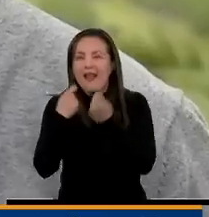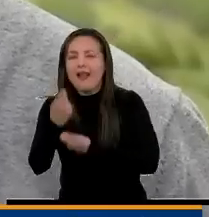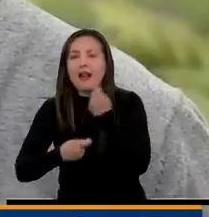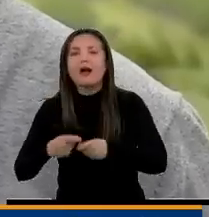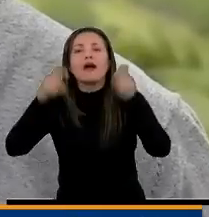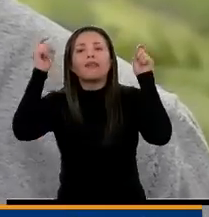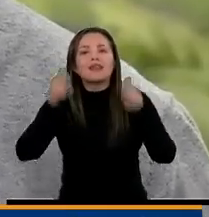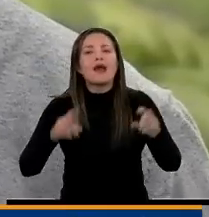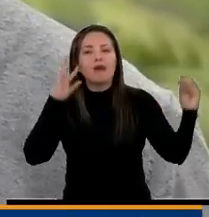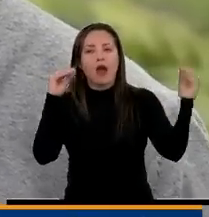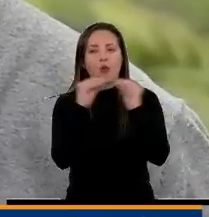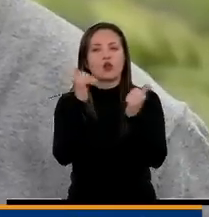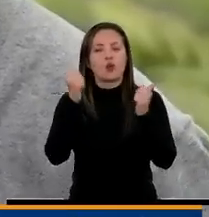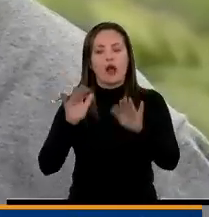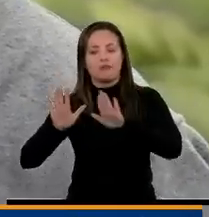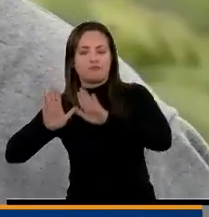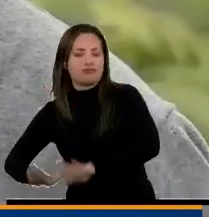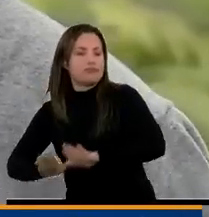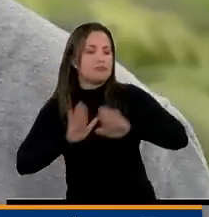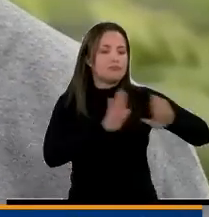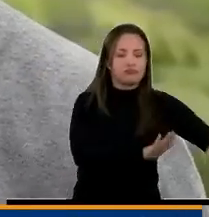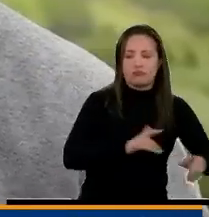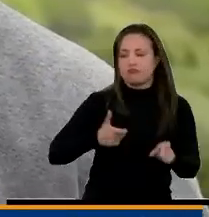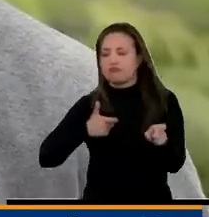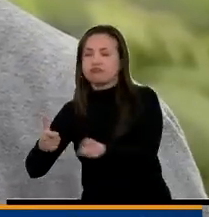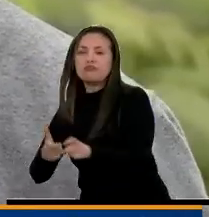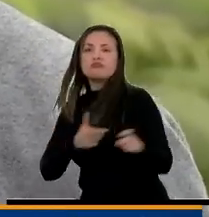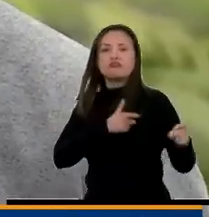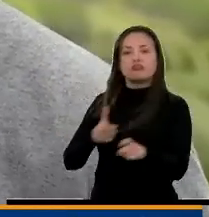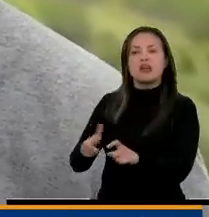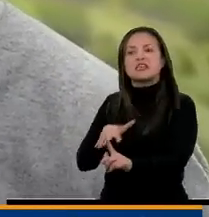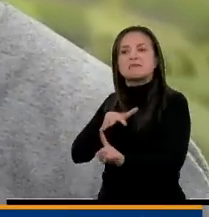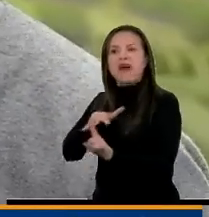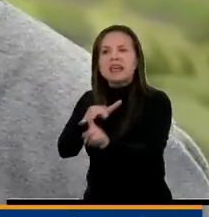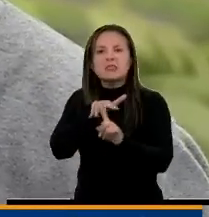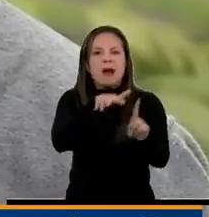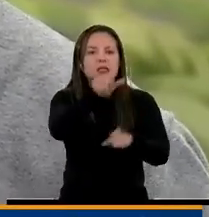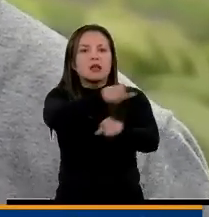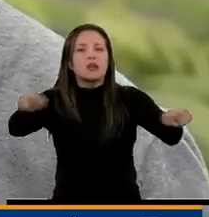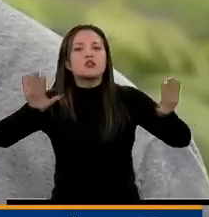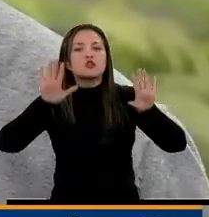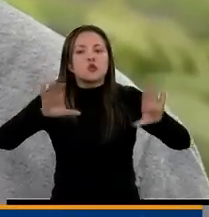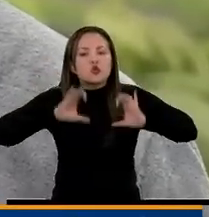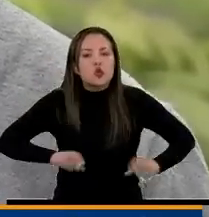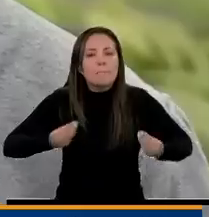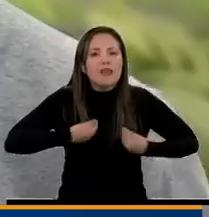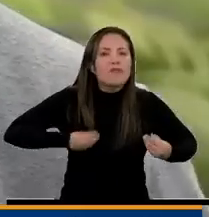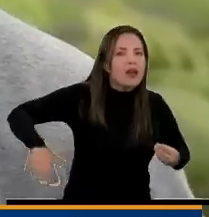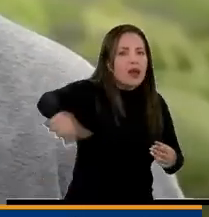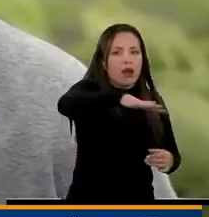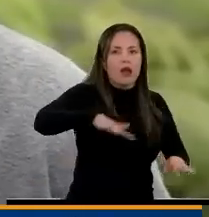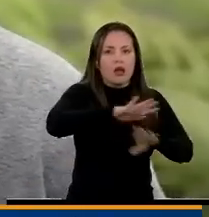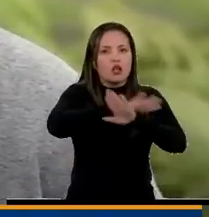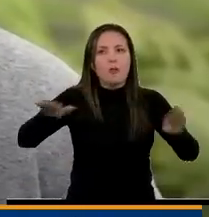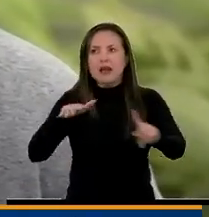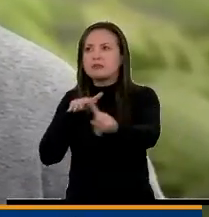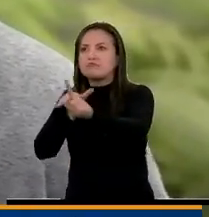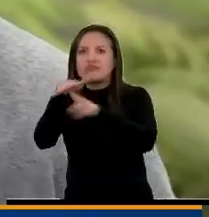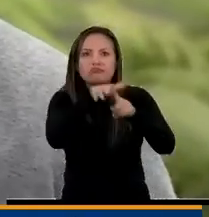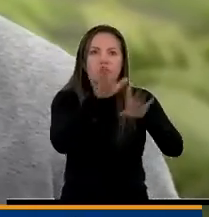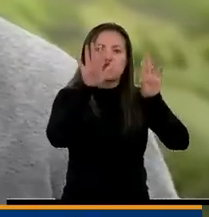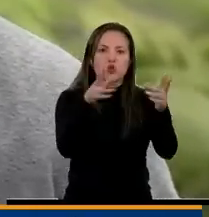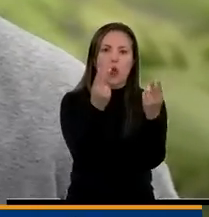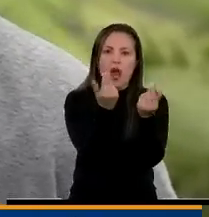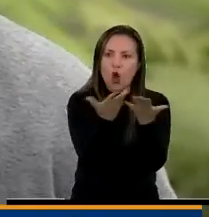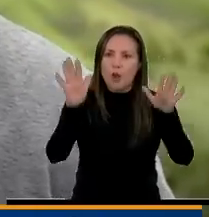de cese al fuego y de hostilidades, es decir, no más ataques contra la población y la infraestructura económica,